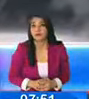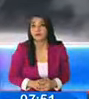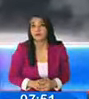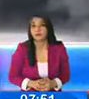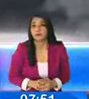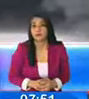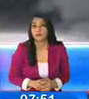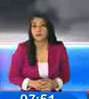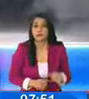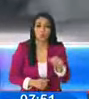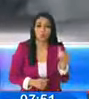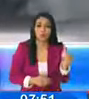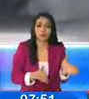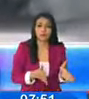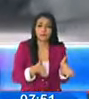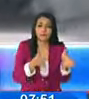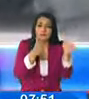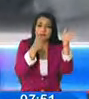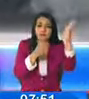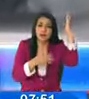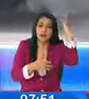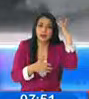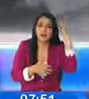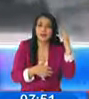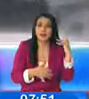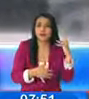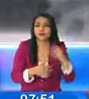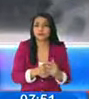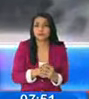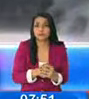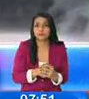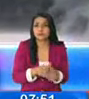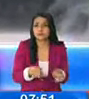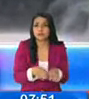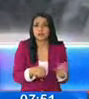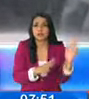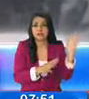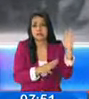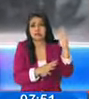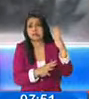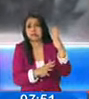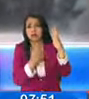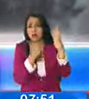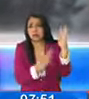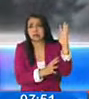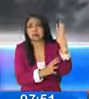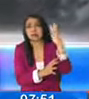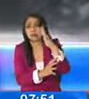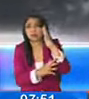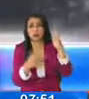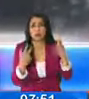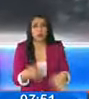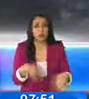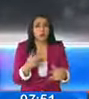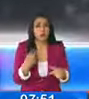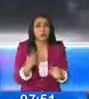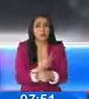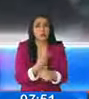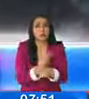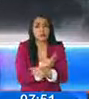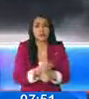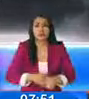semáforo, ahí hay otro edificio de color amarillo, el cual ha quedado pues colapsado también prácticamente en